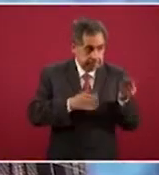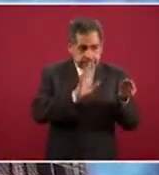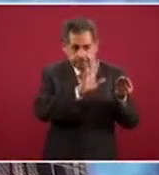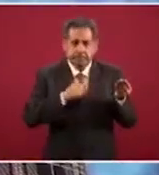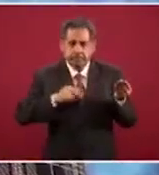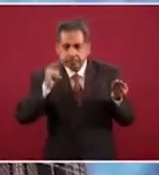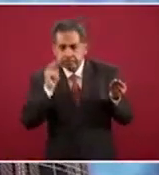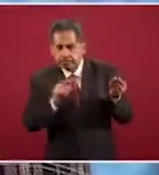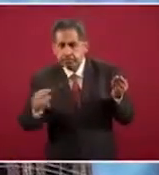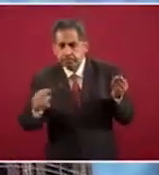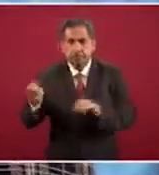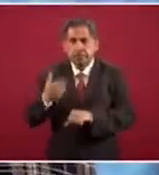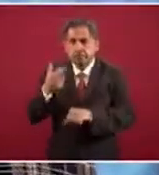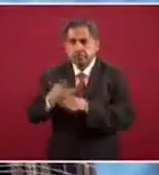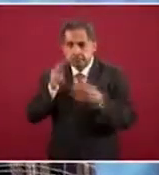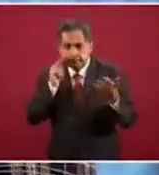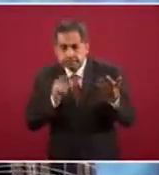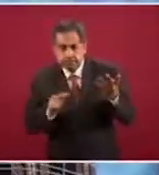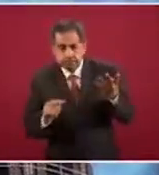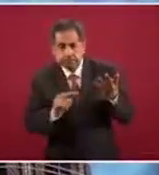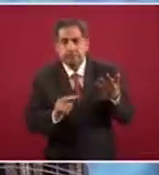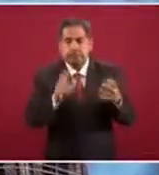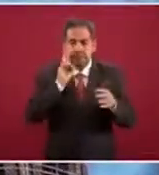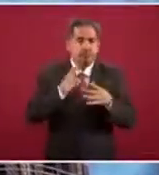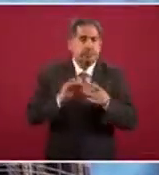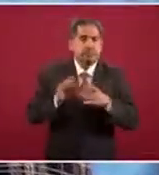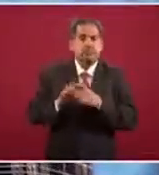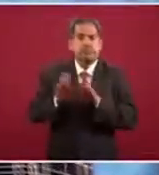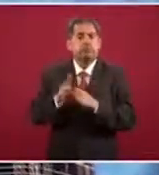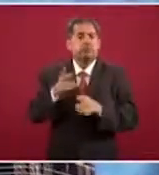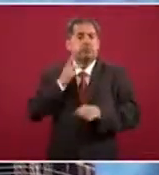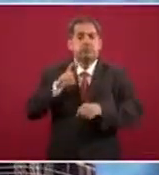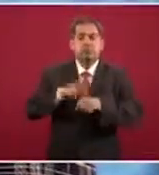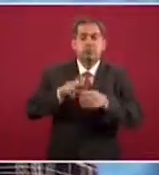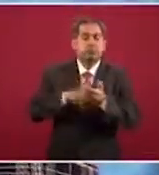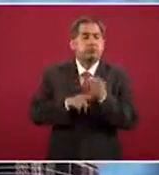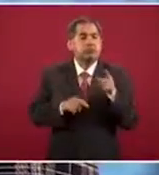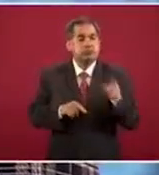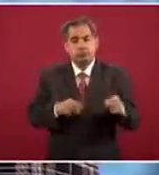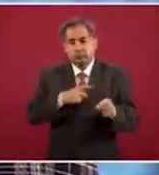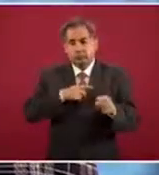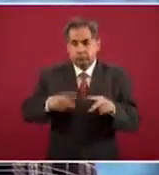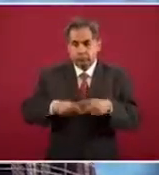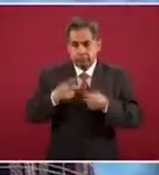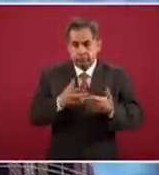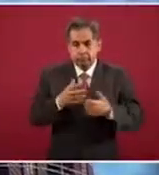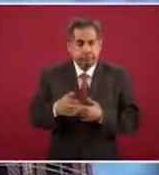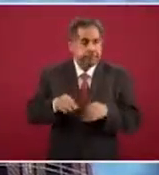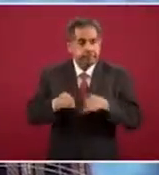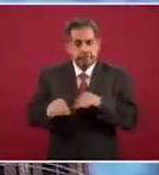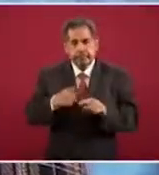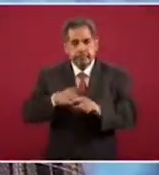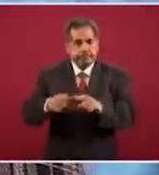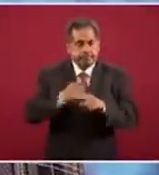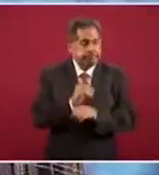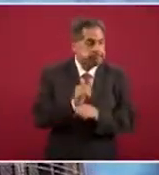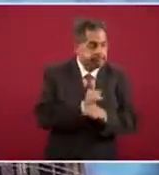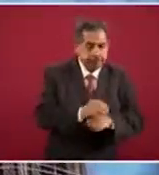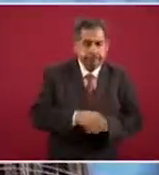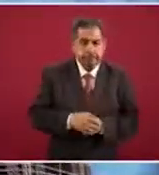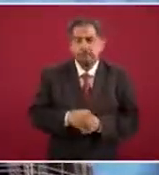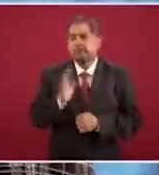de la Secretaría y a que en su caso la Procuraduría lleve a cabo actividades de inspección.